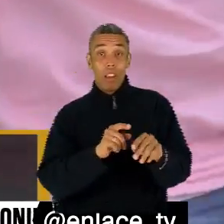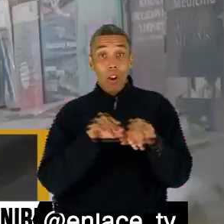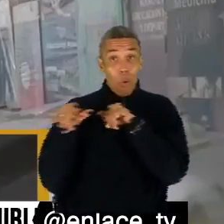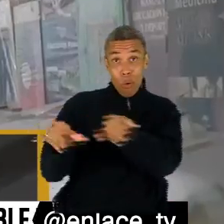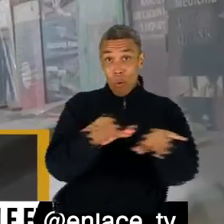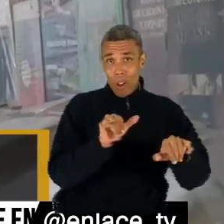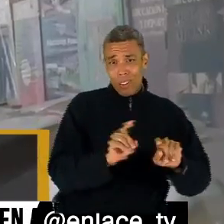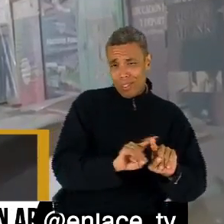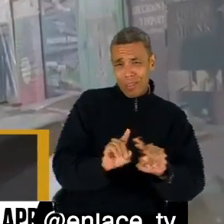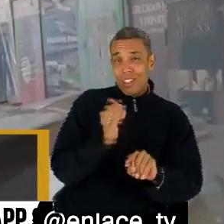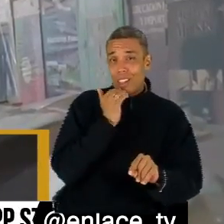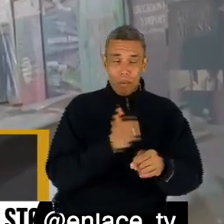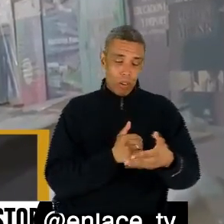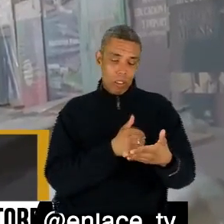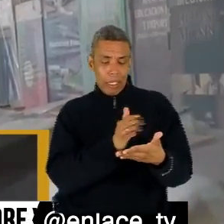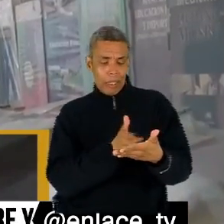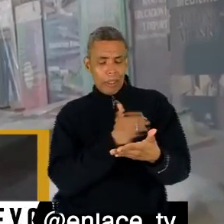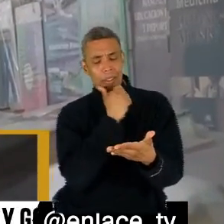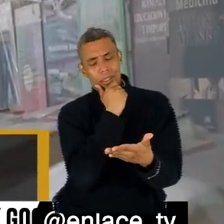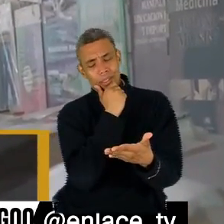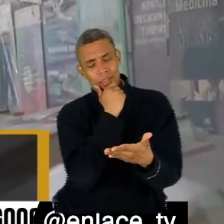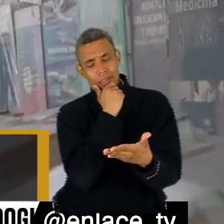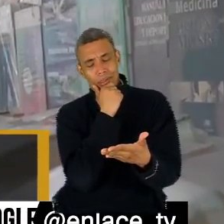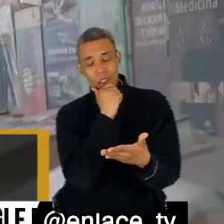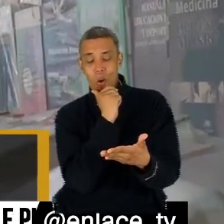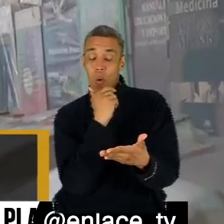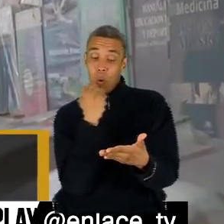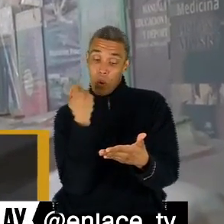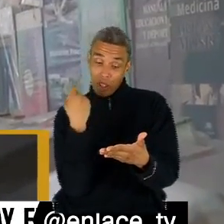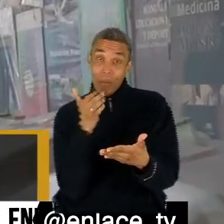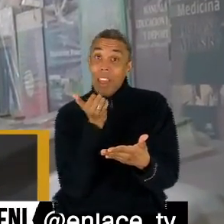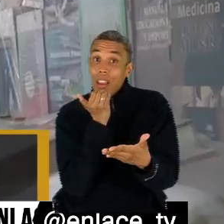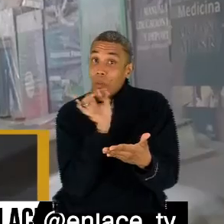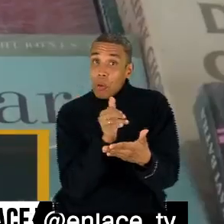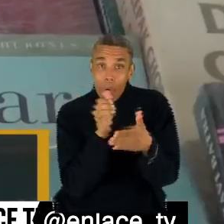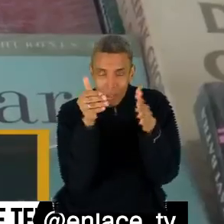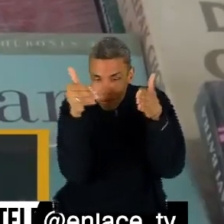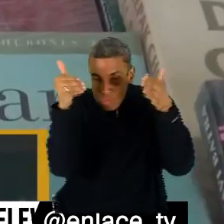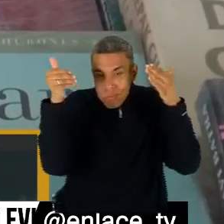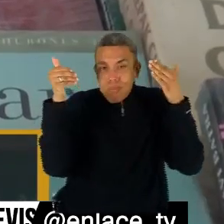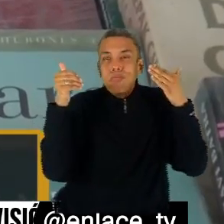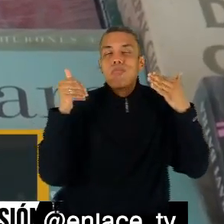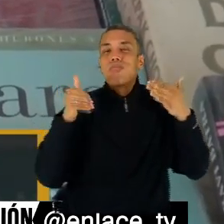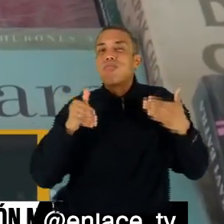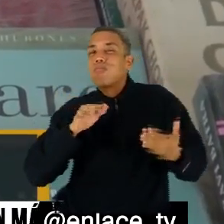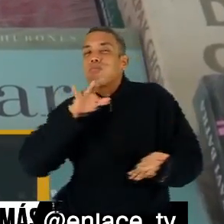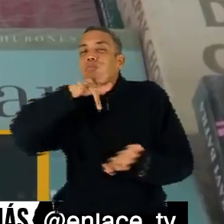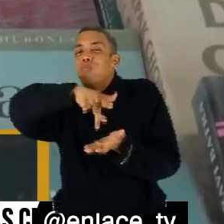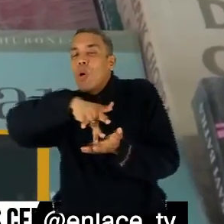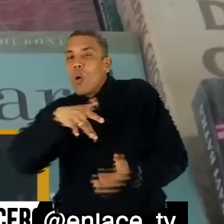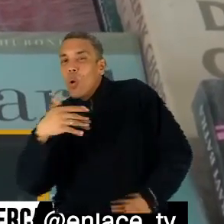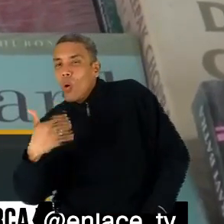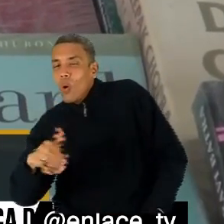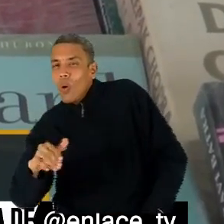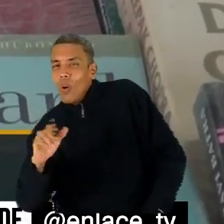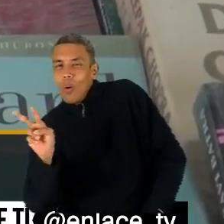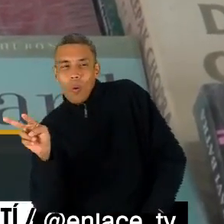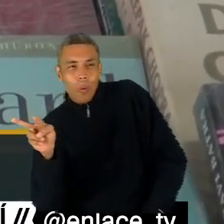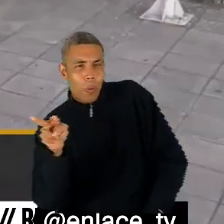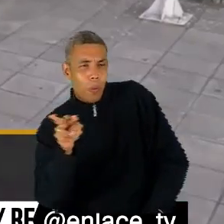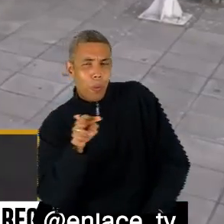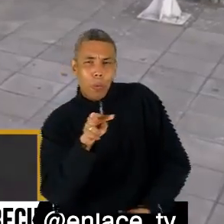desde que comienza a leerlo, se transforma, se transporta, viaja a otro mundo, conoce mundo. Por eso es que el libro nunca va a